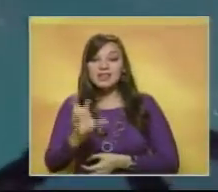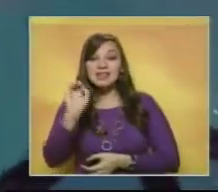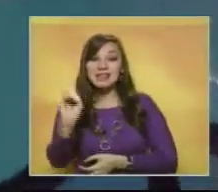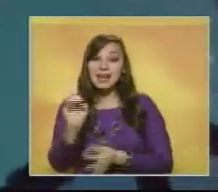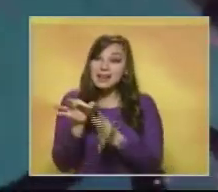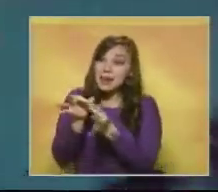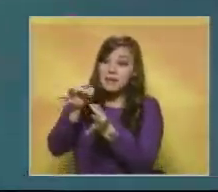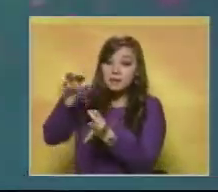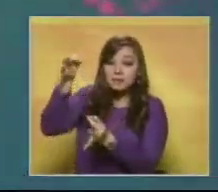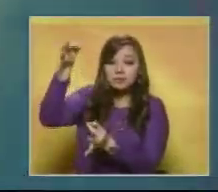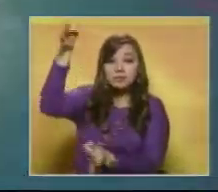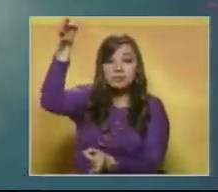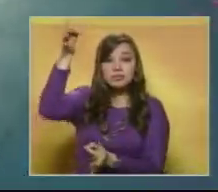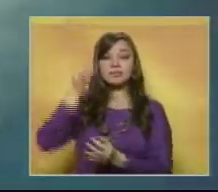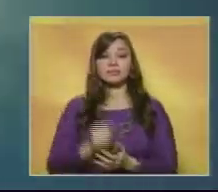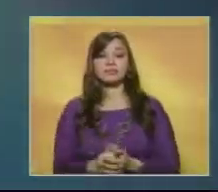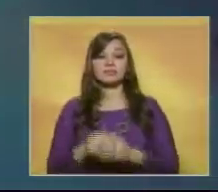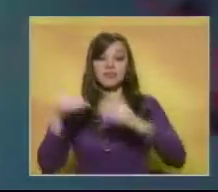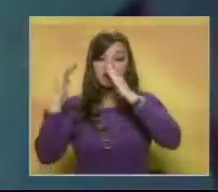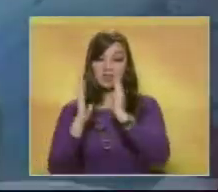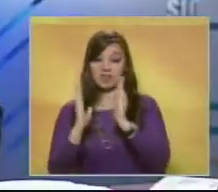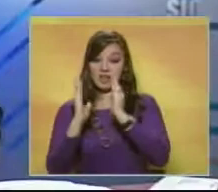de altura.